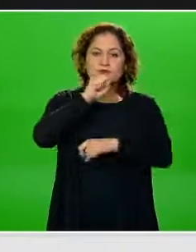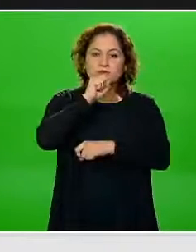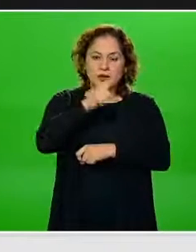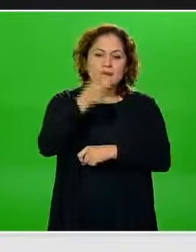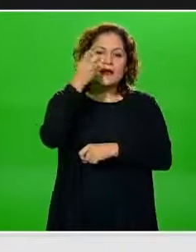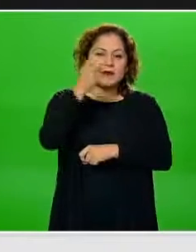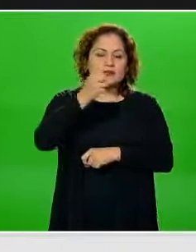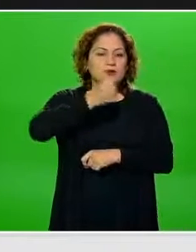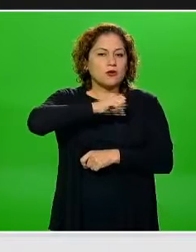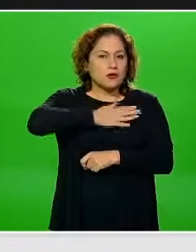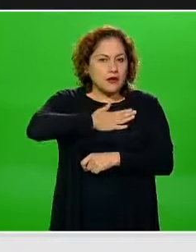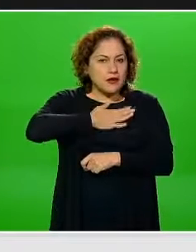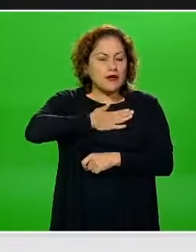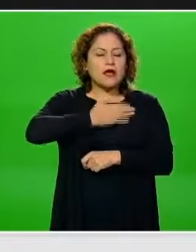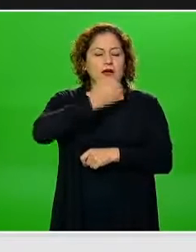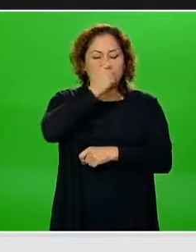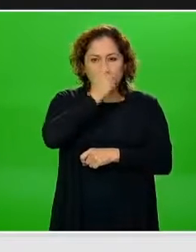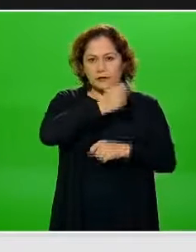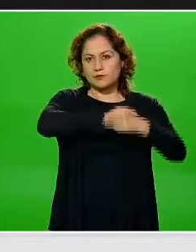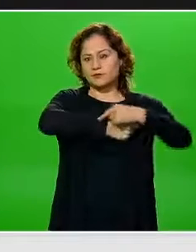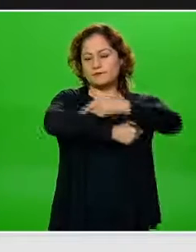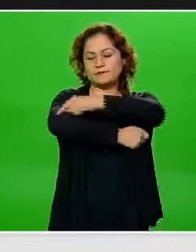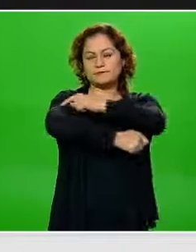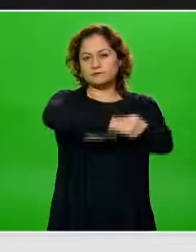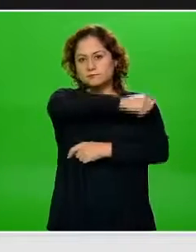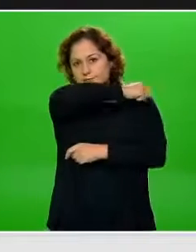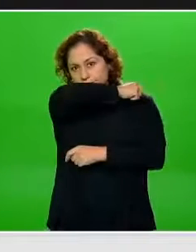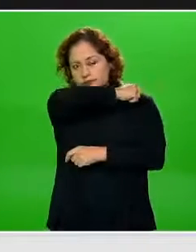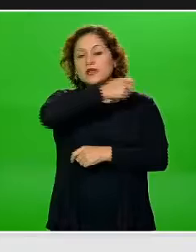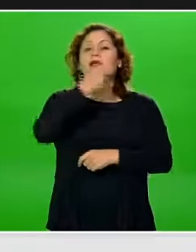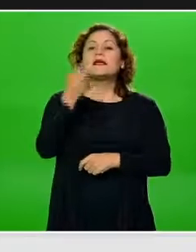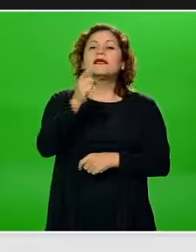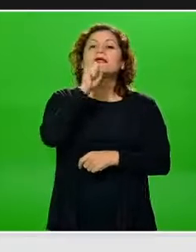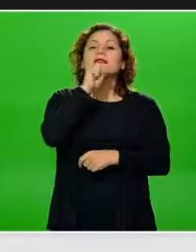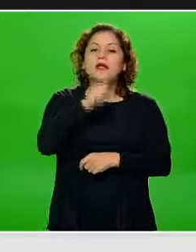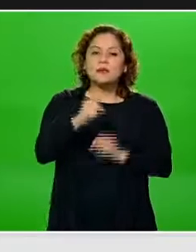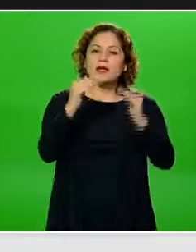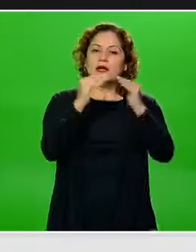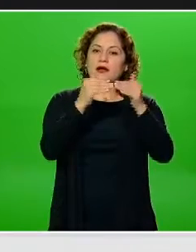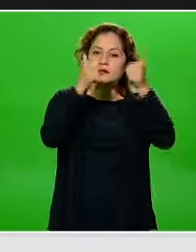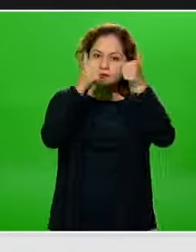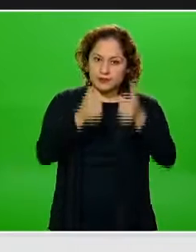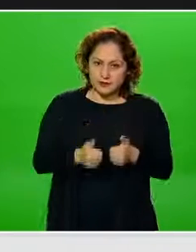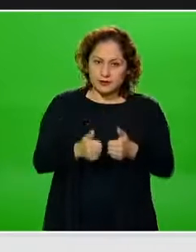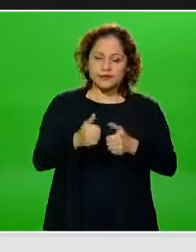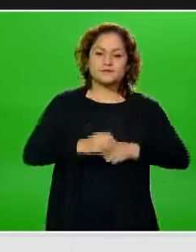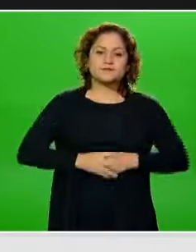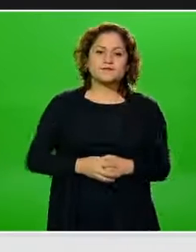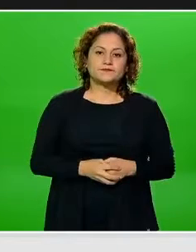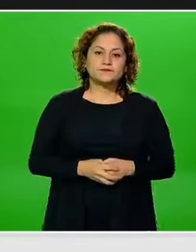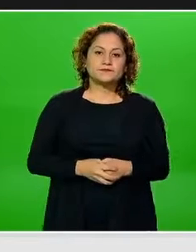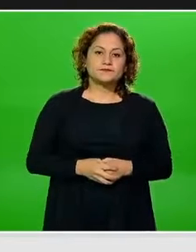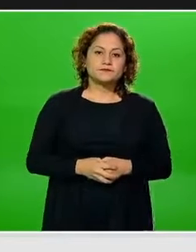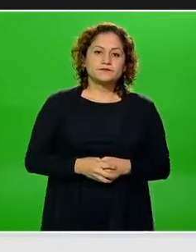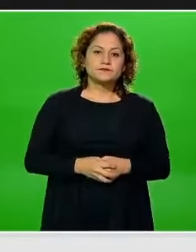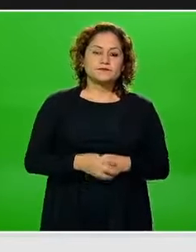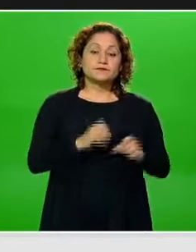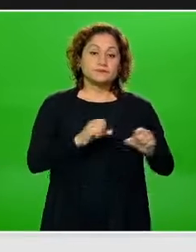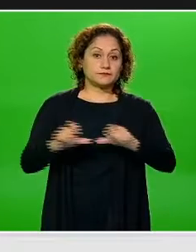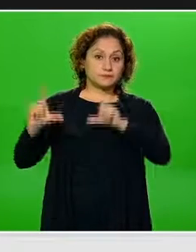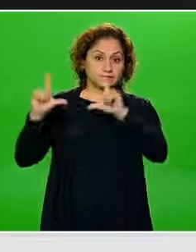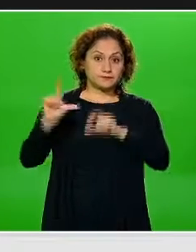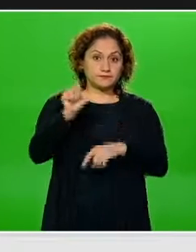etiqueta y pues el resguardo domiciliario conforme podamos realizarlo. Si me dan la siguiente diapositiva, por